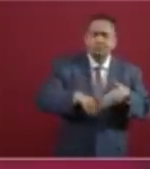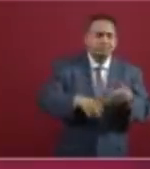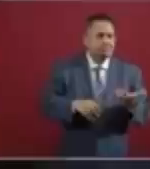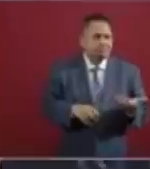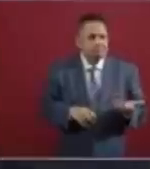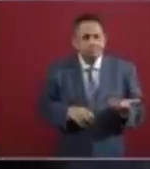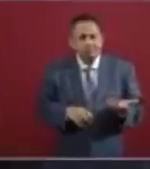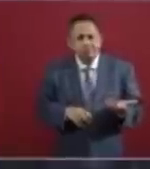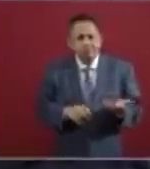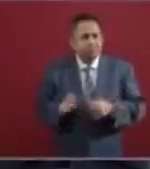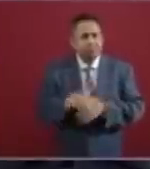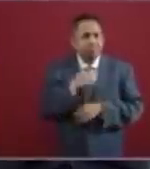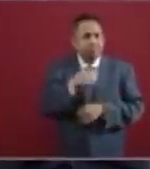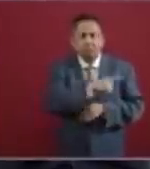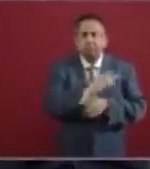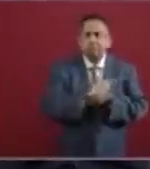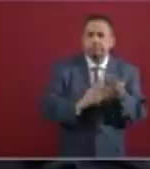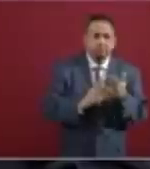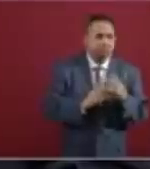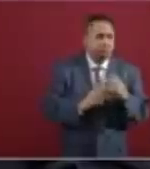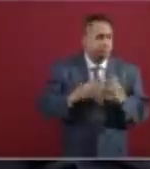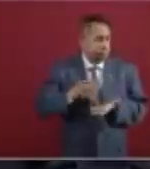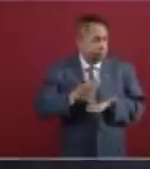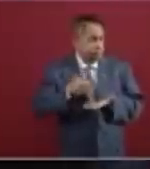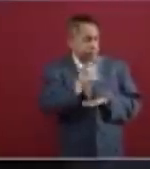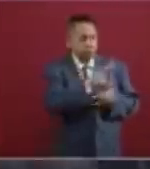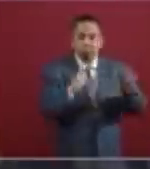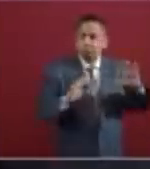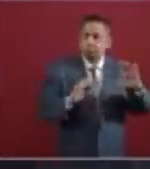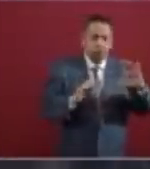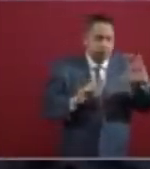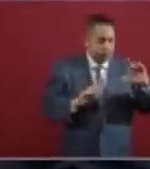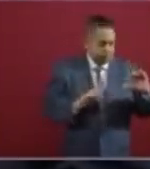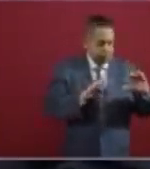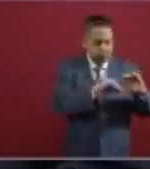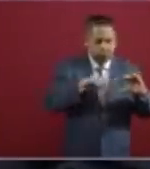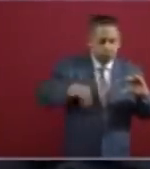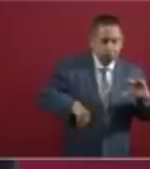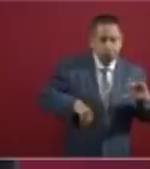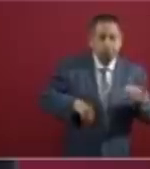porque hay moche, hay piquete de ojo.